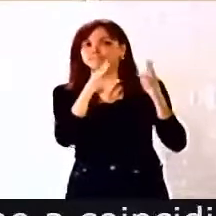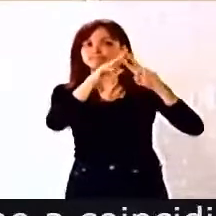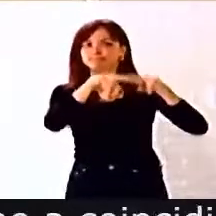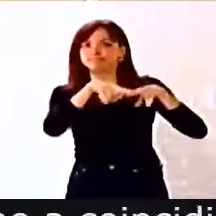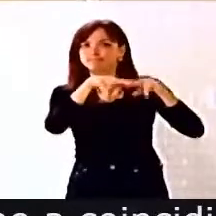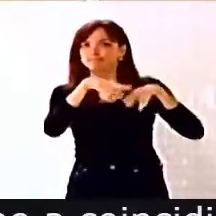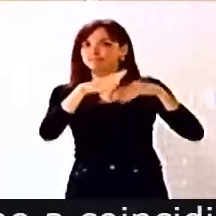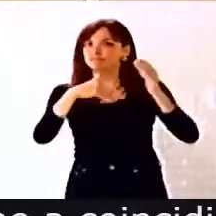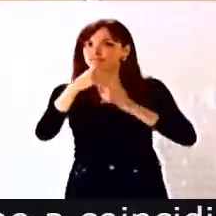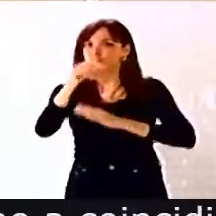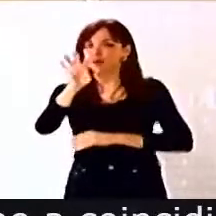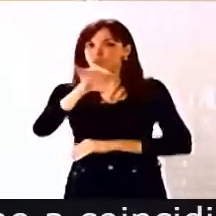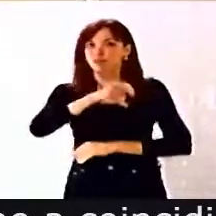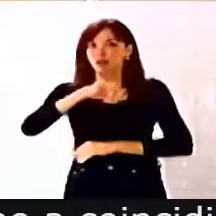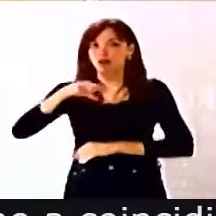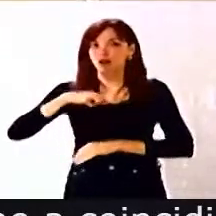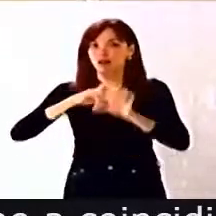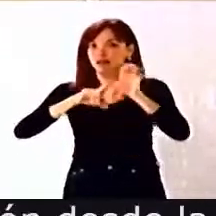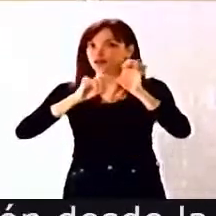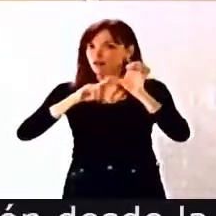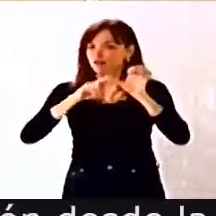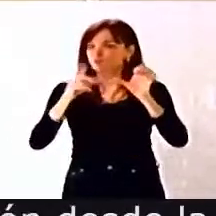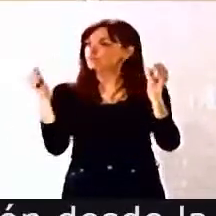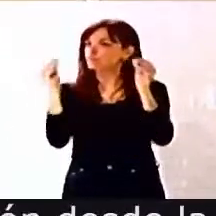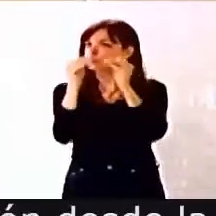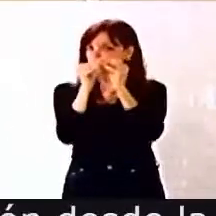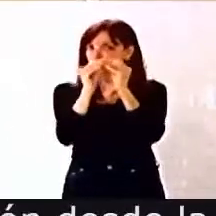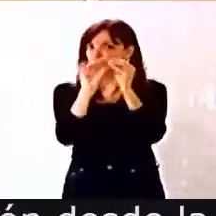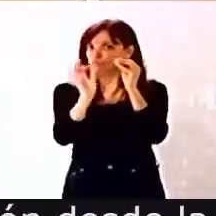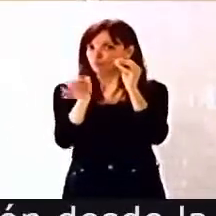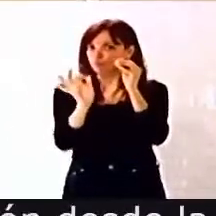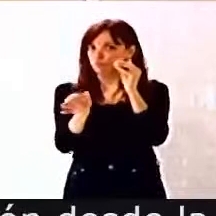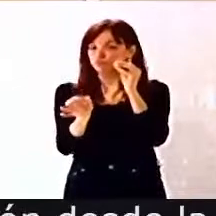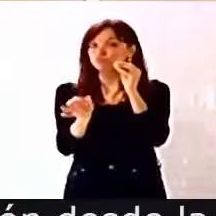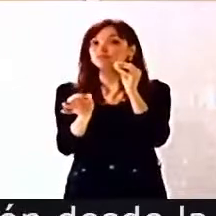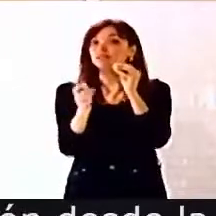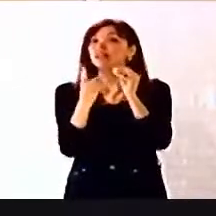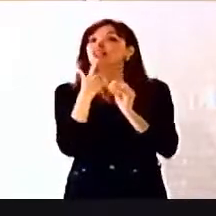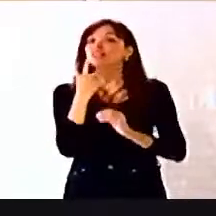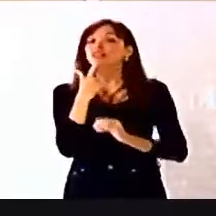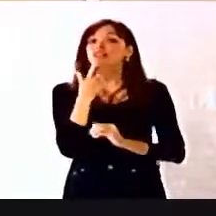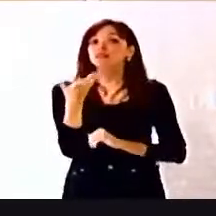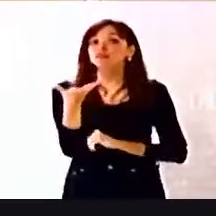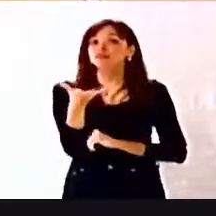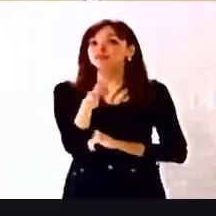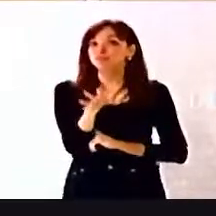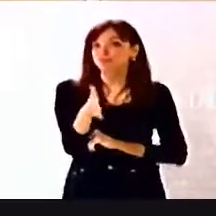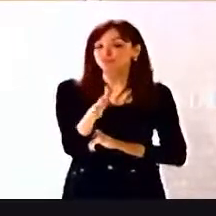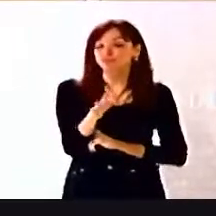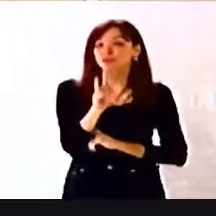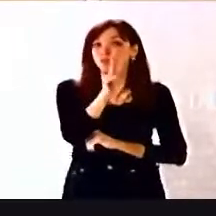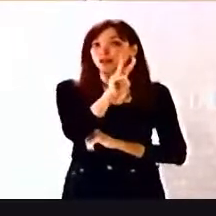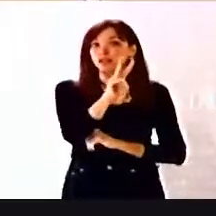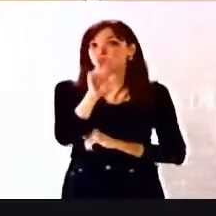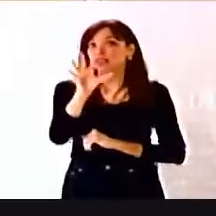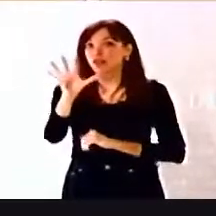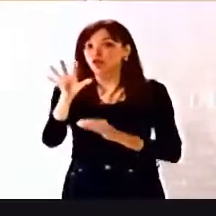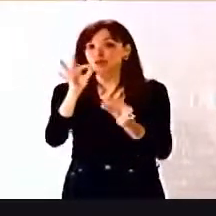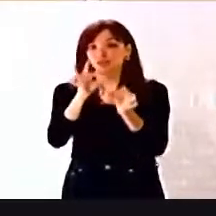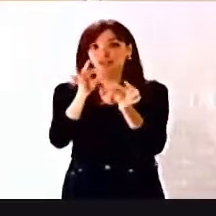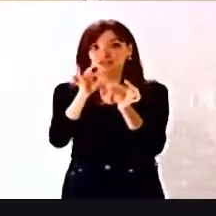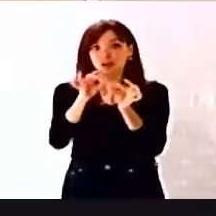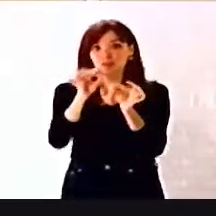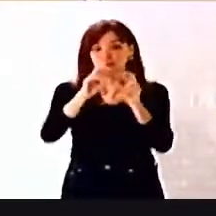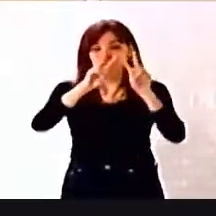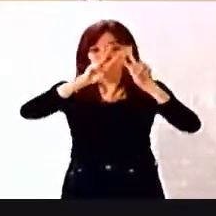la Comunidad Autónoma de Extremadura y que aproximadamente alrededor del 25 de septiembre es cuando se ha